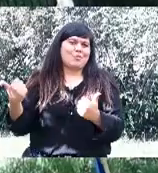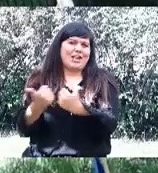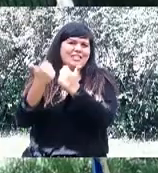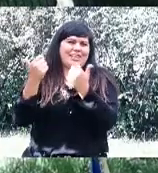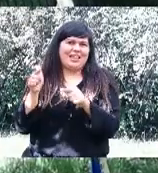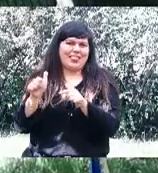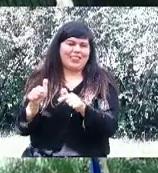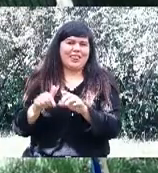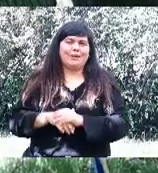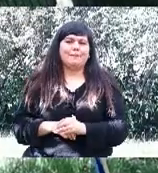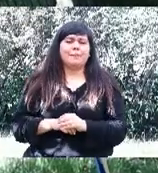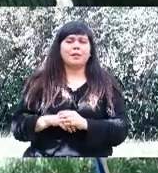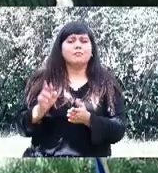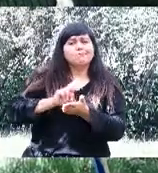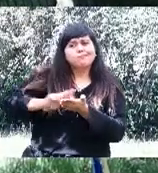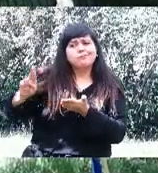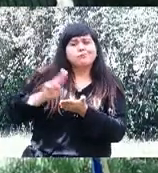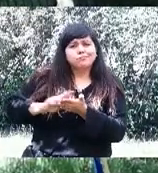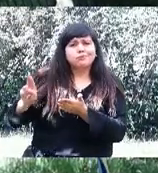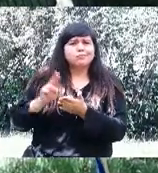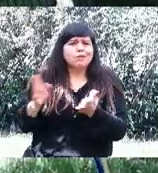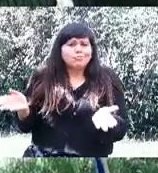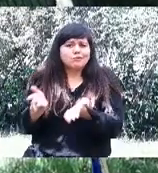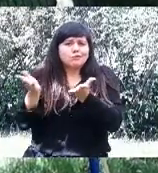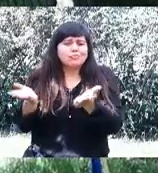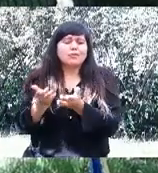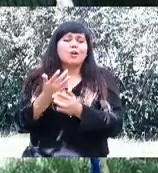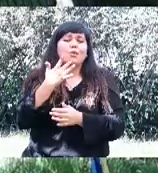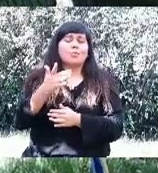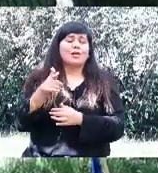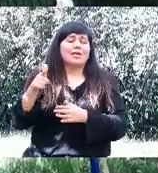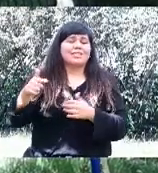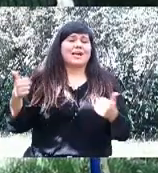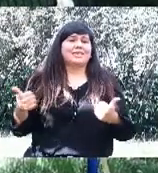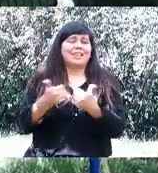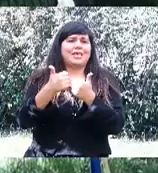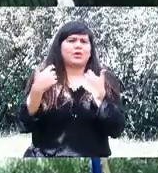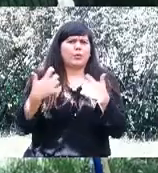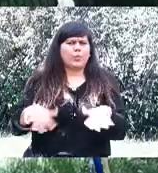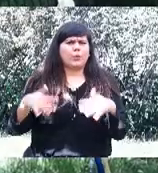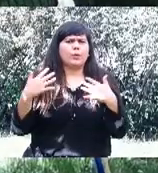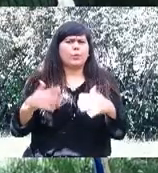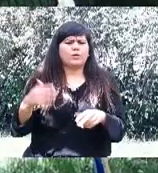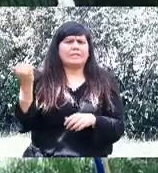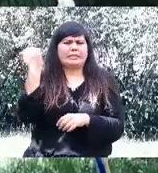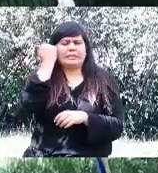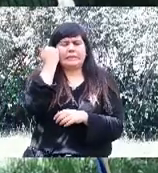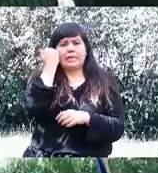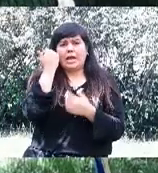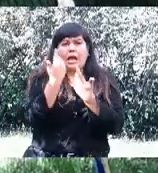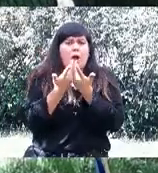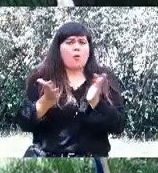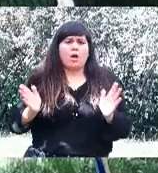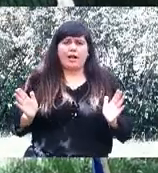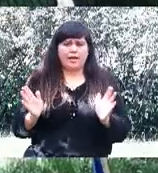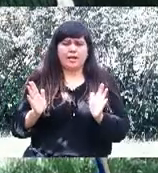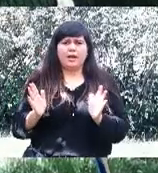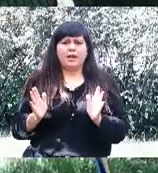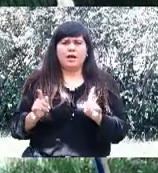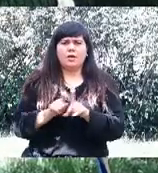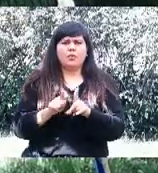eh siempre un accidente de esa intensidad nos deja a cualquiera lo va a dejar con